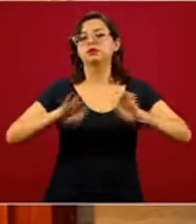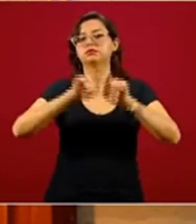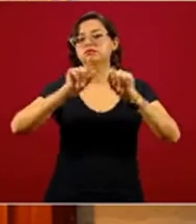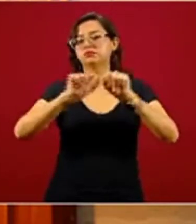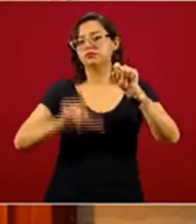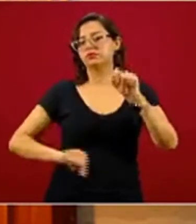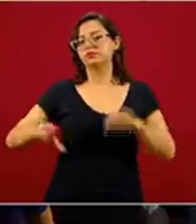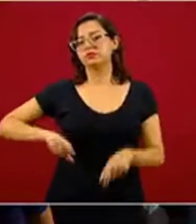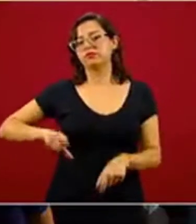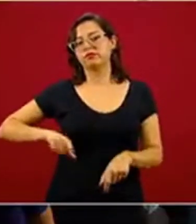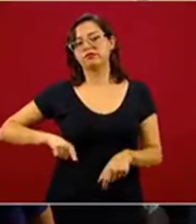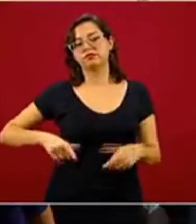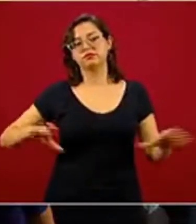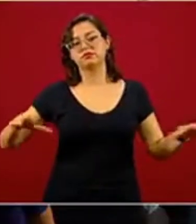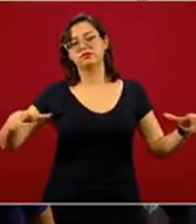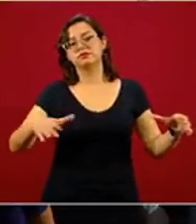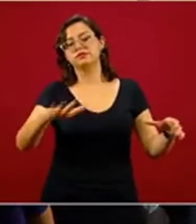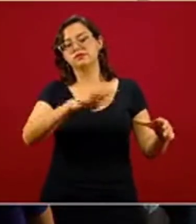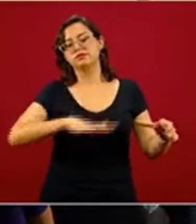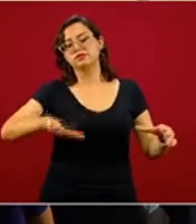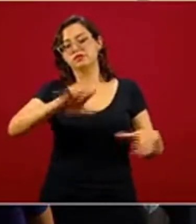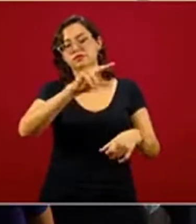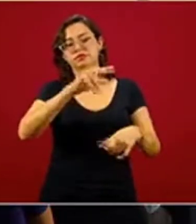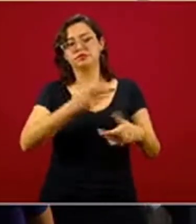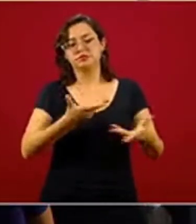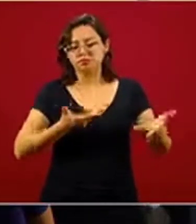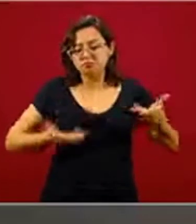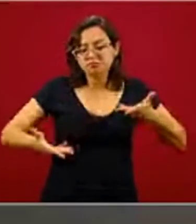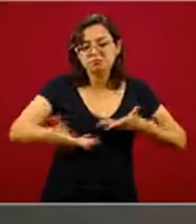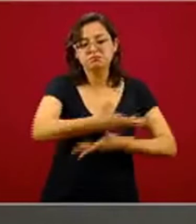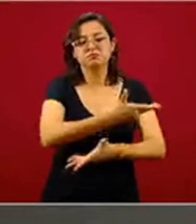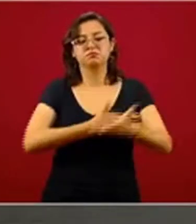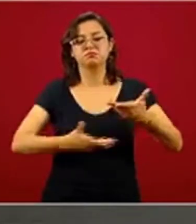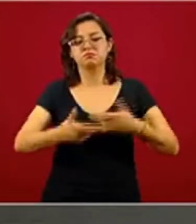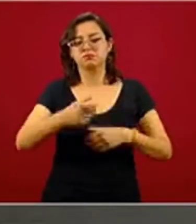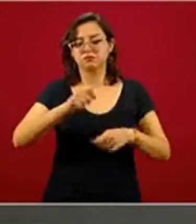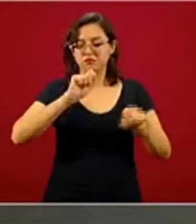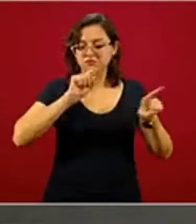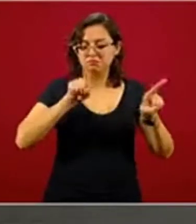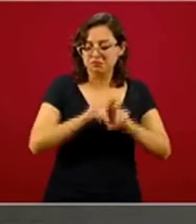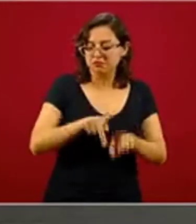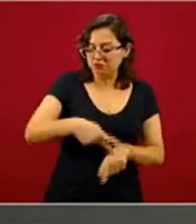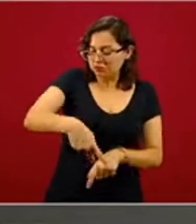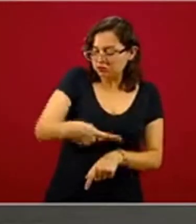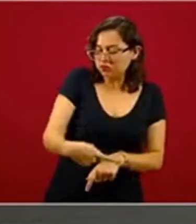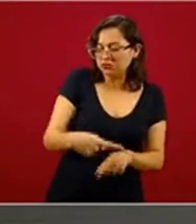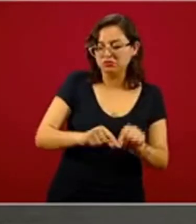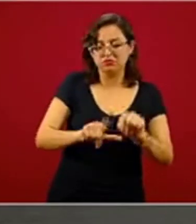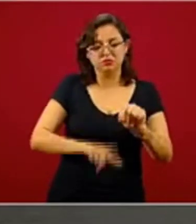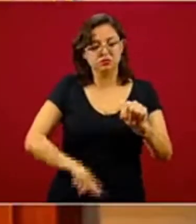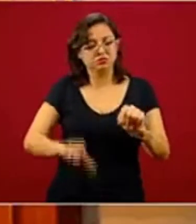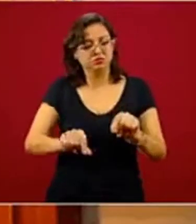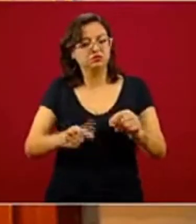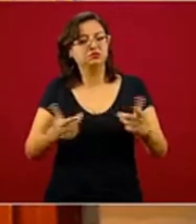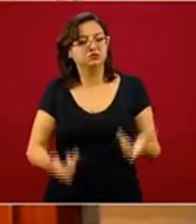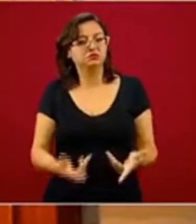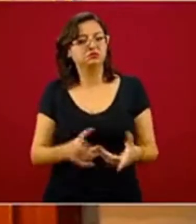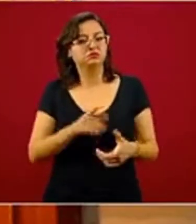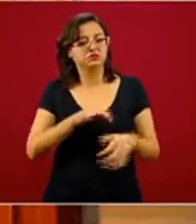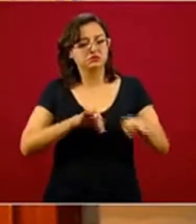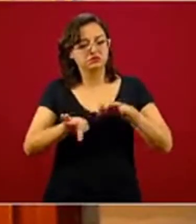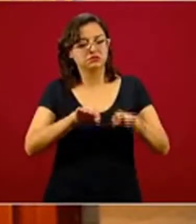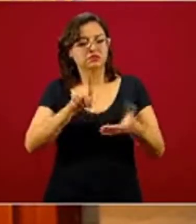mexicano a sus compatriotas, a sus patriotas, trabajadores de la salud.